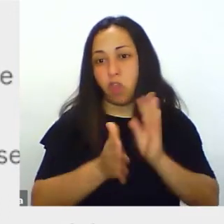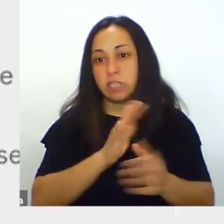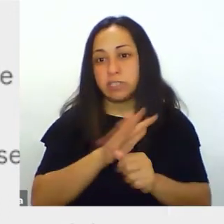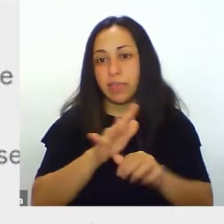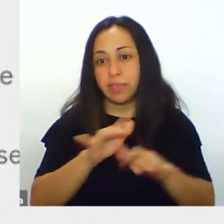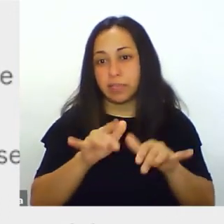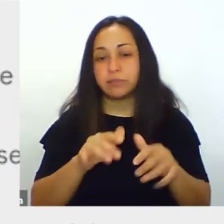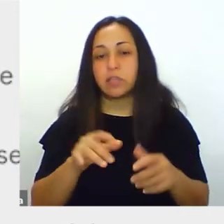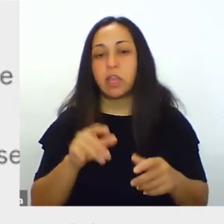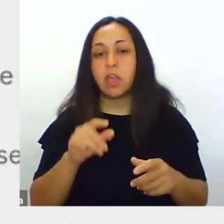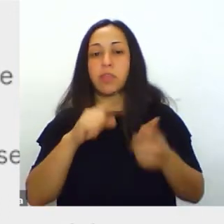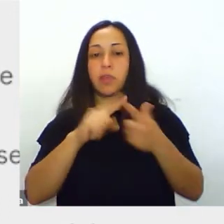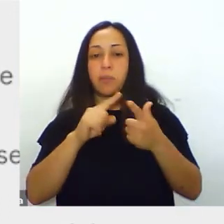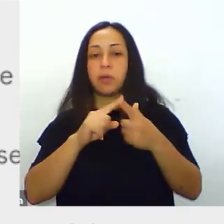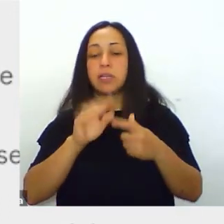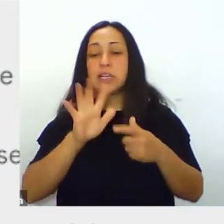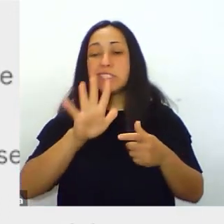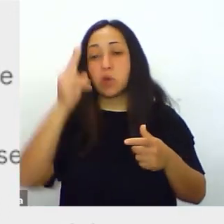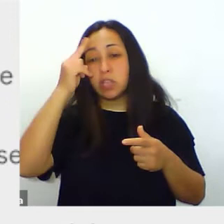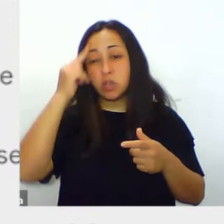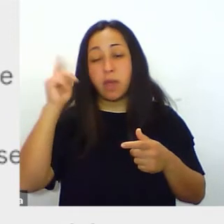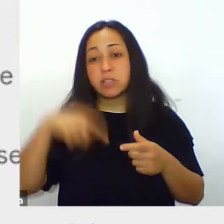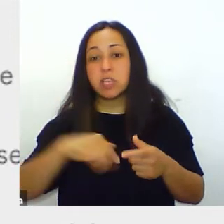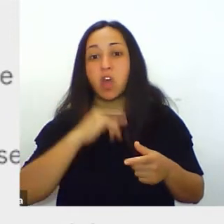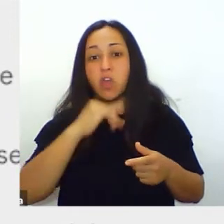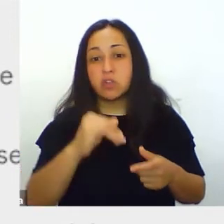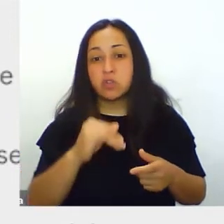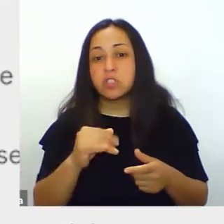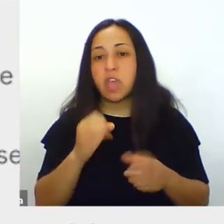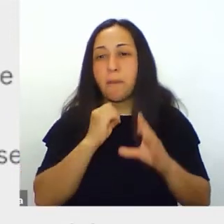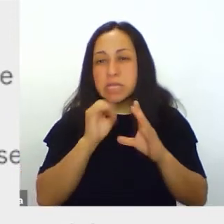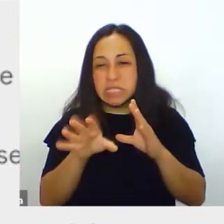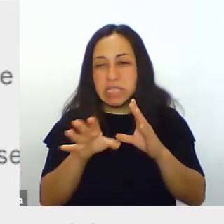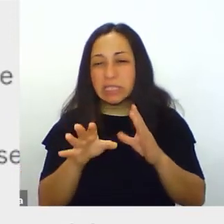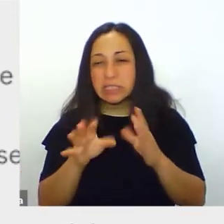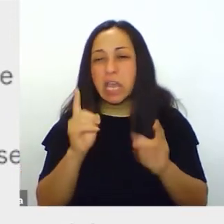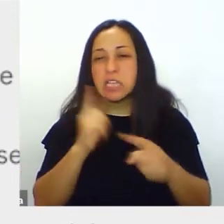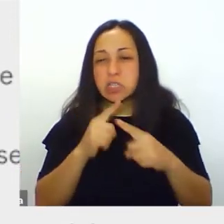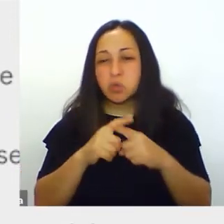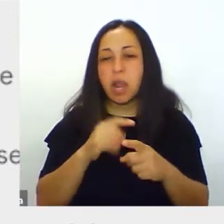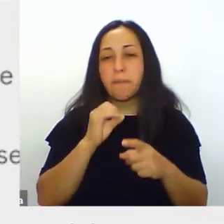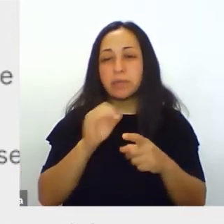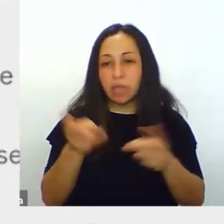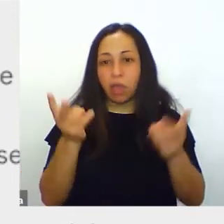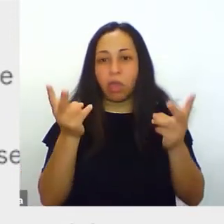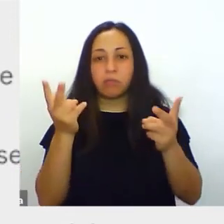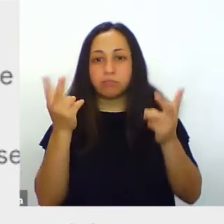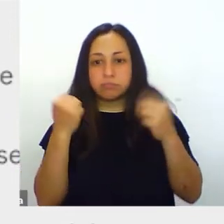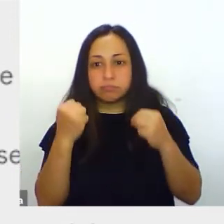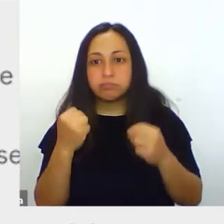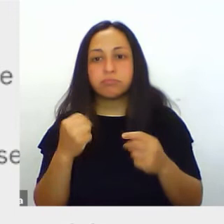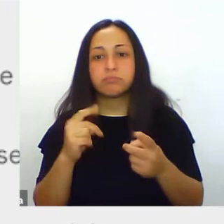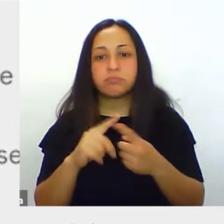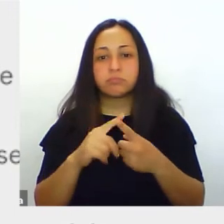59% denunció que fue objeto de mensajes sexuales o misóginos. El 45% suspendió el uso de redes sociales